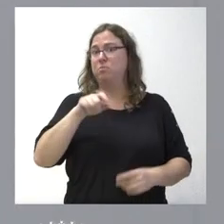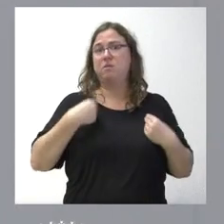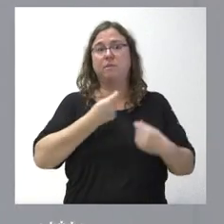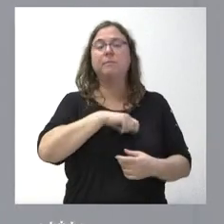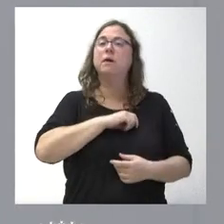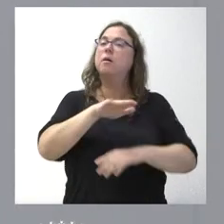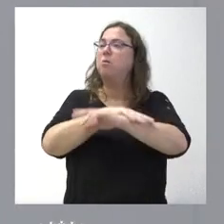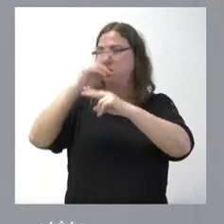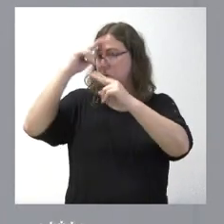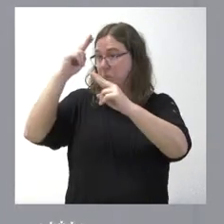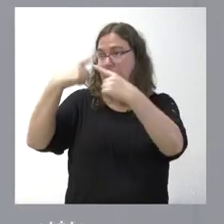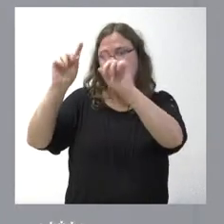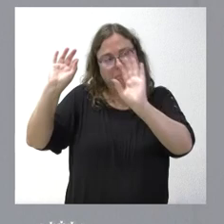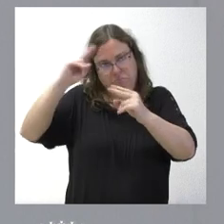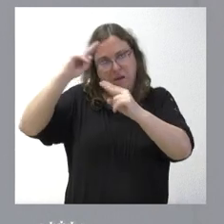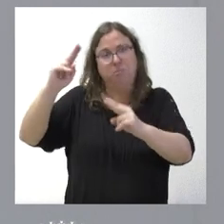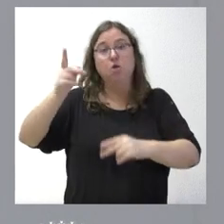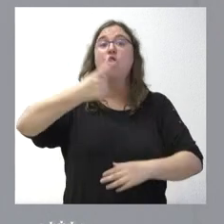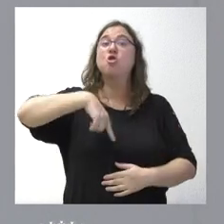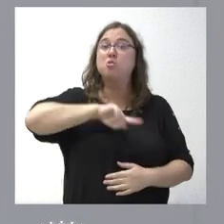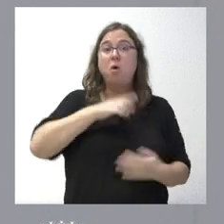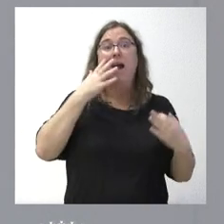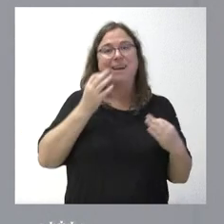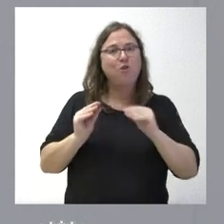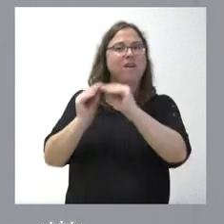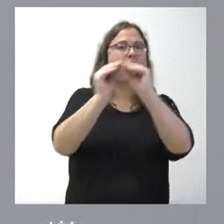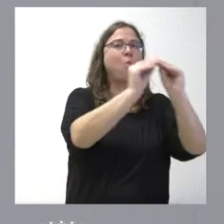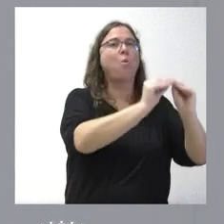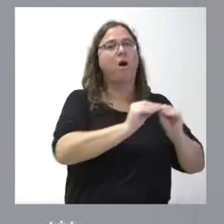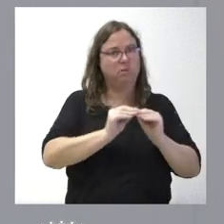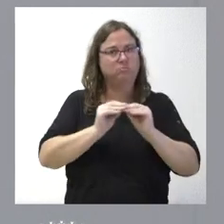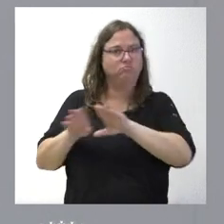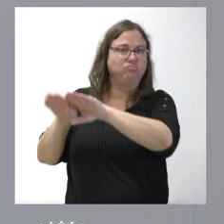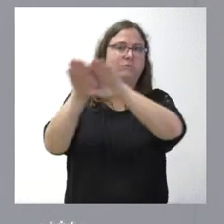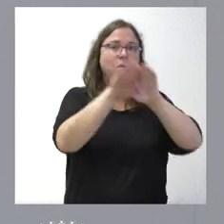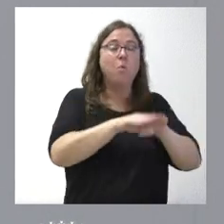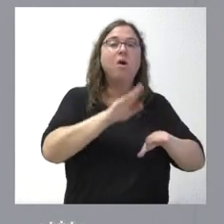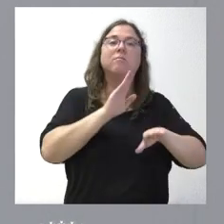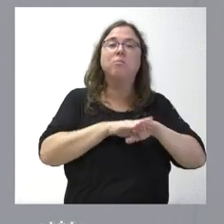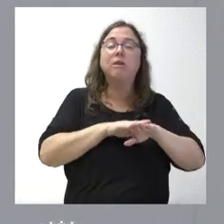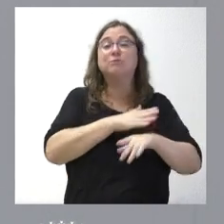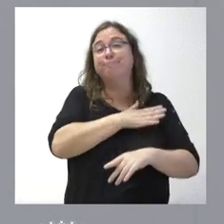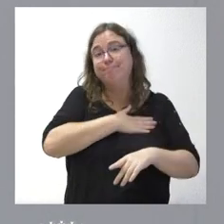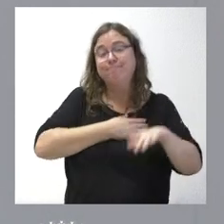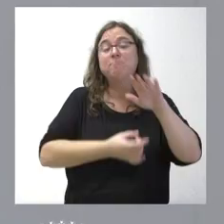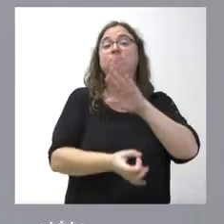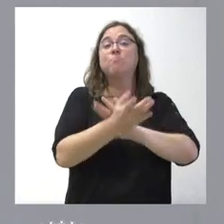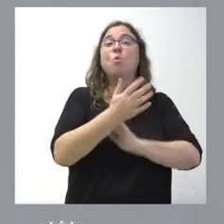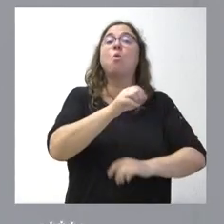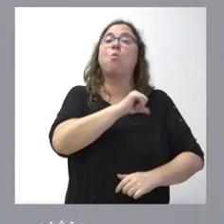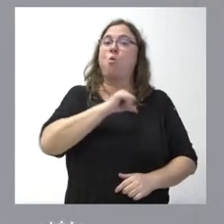gobierno que piensa algo distinto pero nosotros que creemos en la igualdad es por lo que utilizamos ese instrumento de posibilidad de